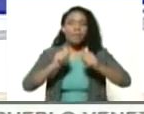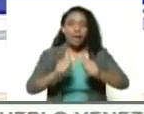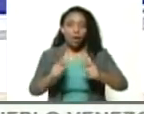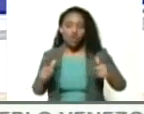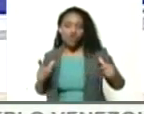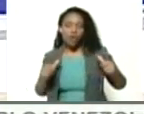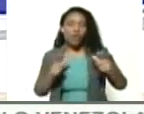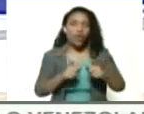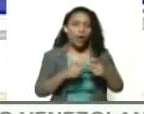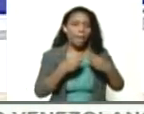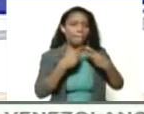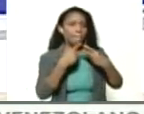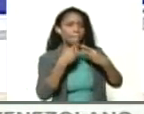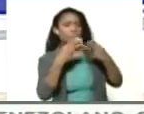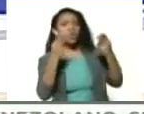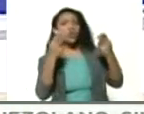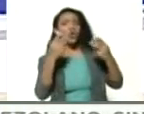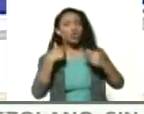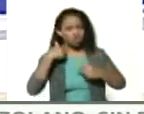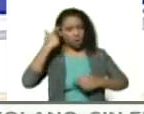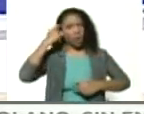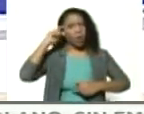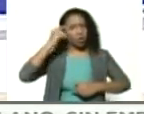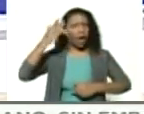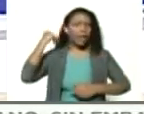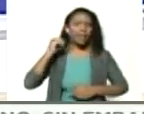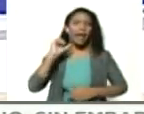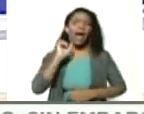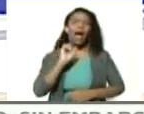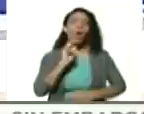reuniones públicas. Recuerdo en la UCAP,